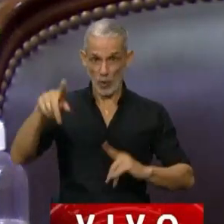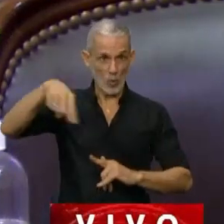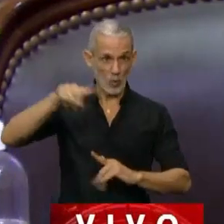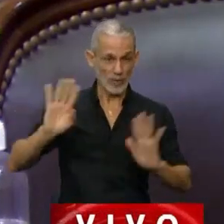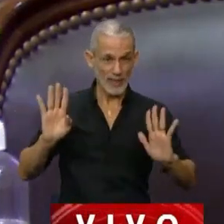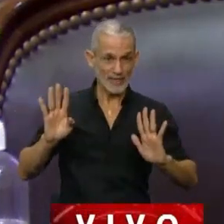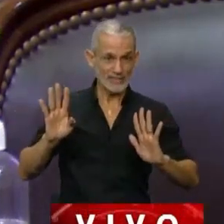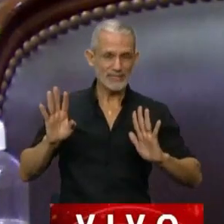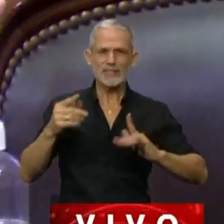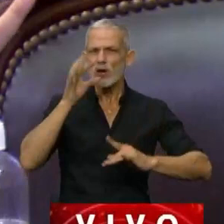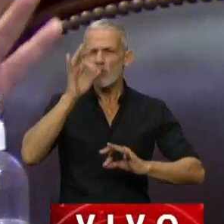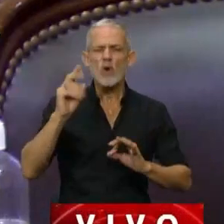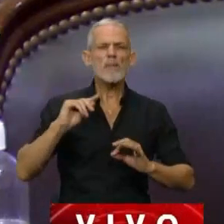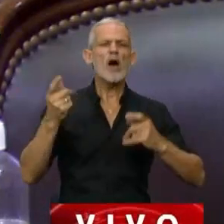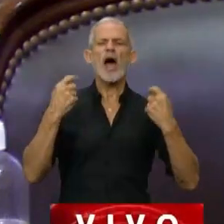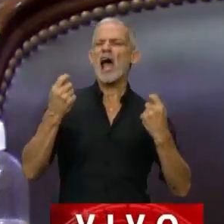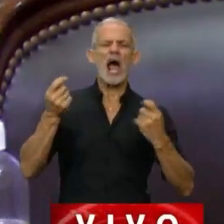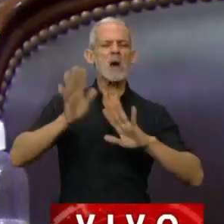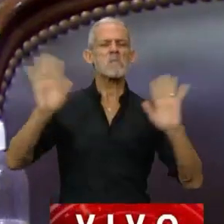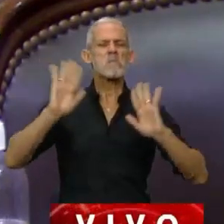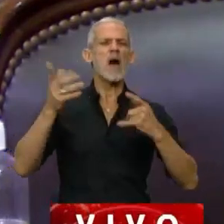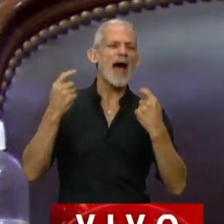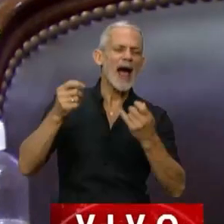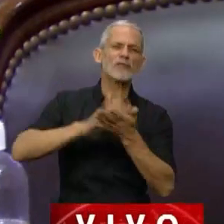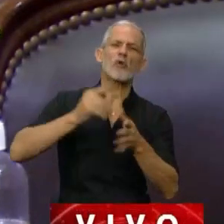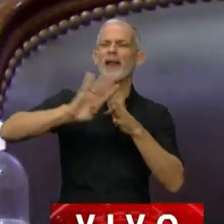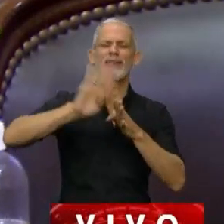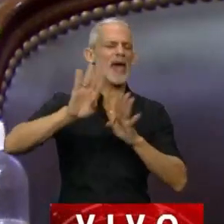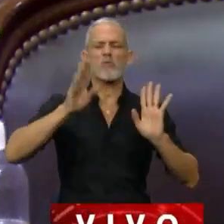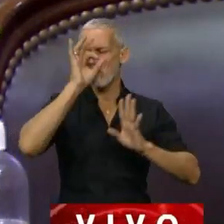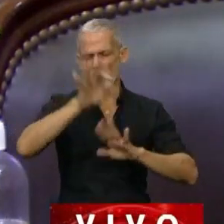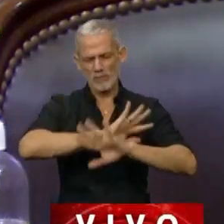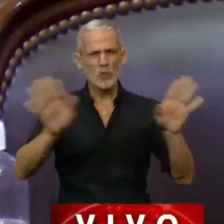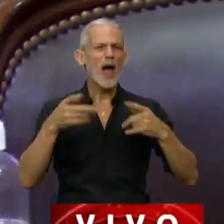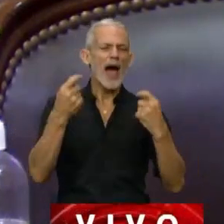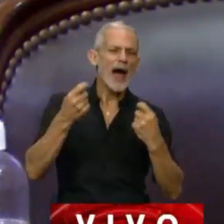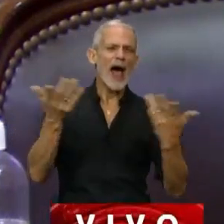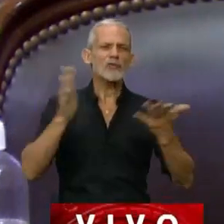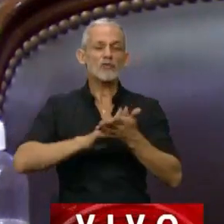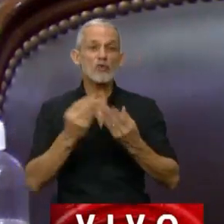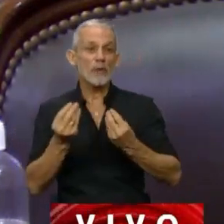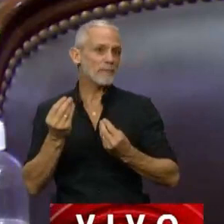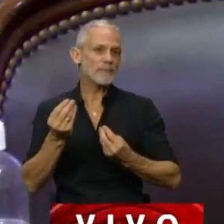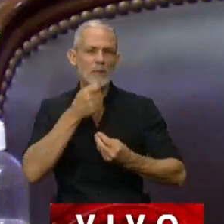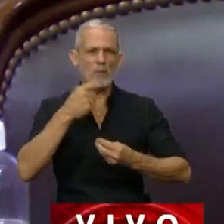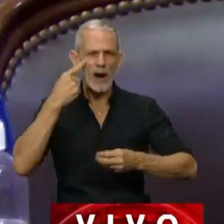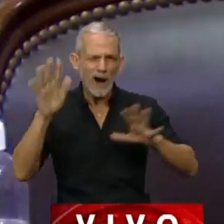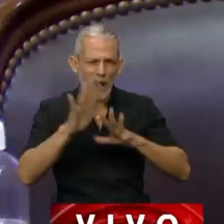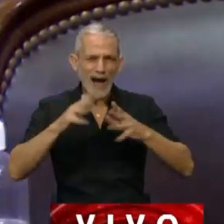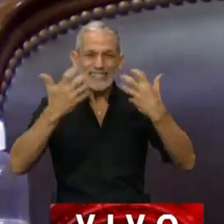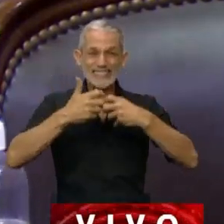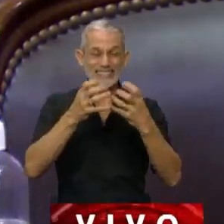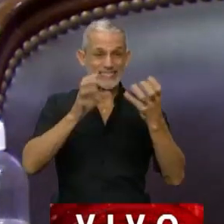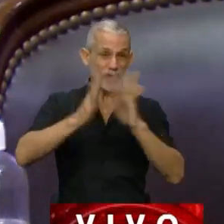nunca evalúan los costos de nada, no evaluaron los costos de la deuda, no evalúan los costos de poner en sospecha nuestro